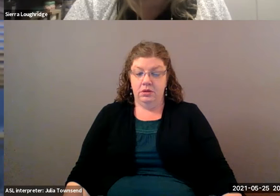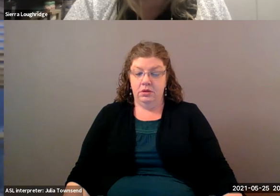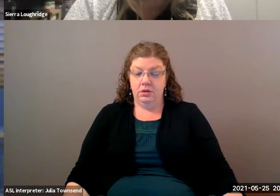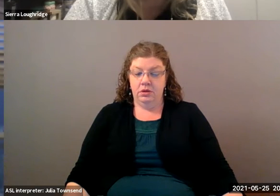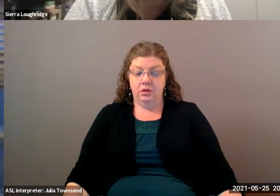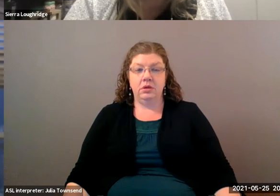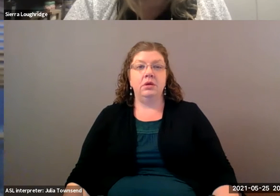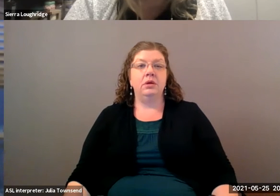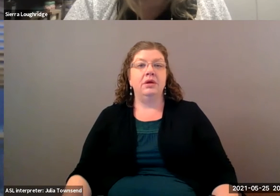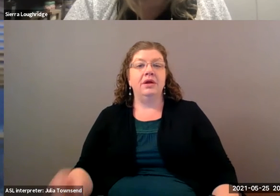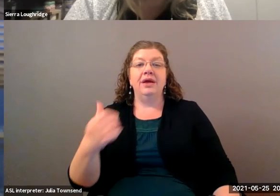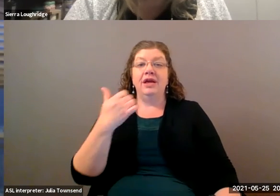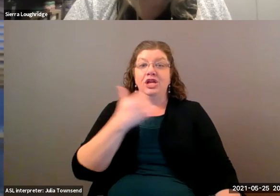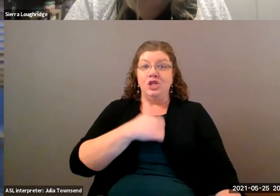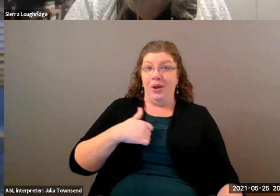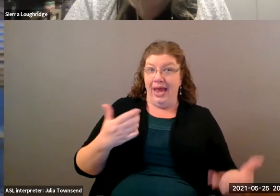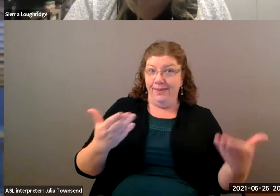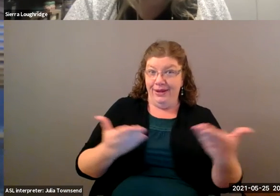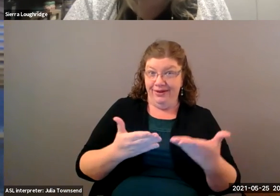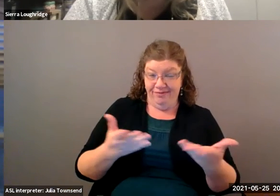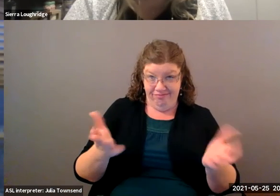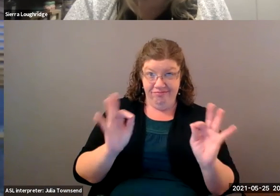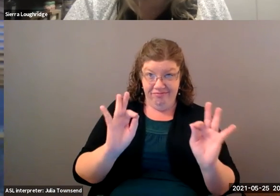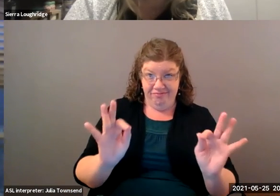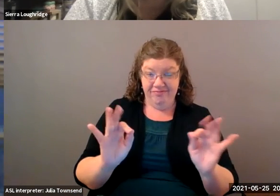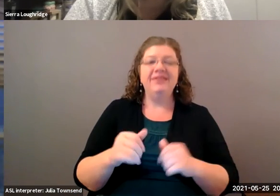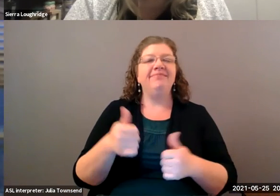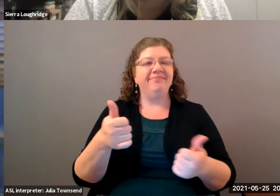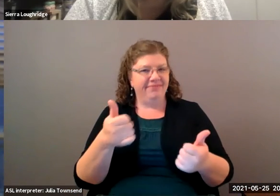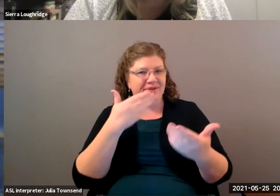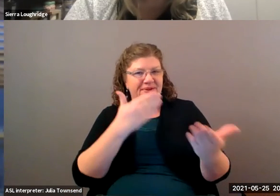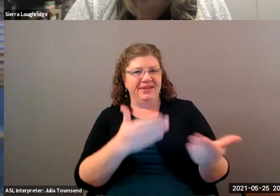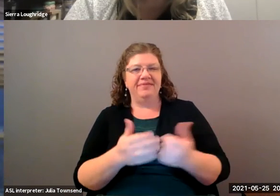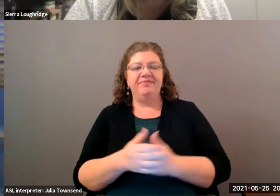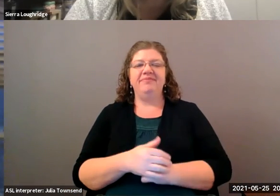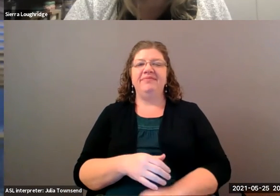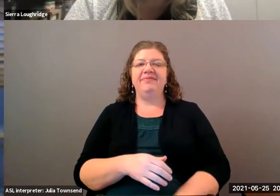Sorry, here I am. Ah, sí, aquí estoy. ¿Sí me escuchan? Sí, adelante.